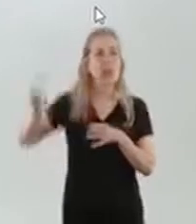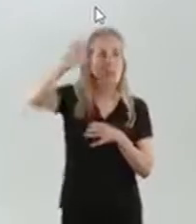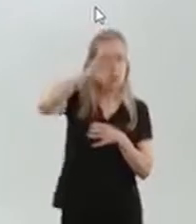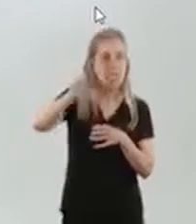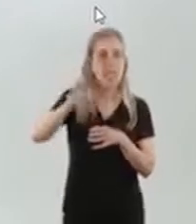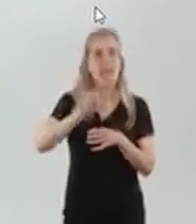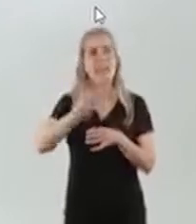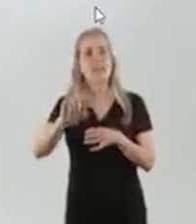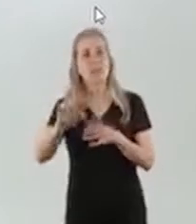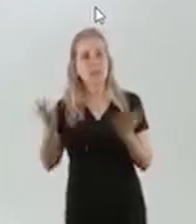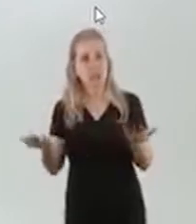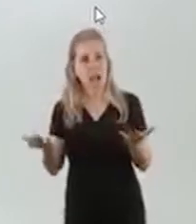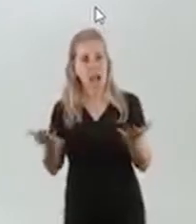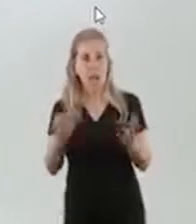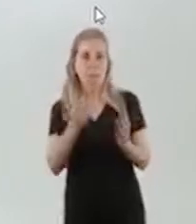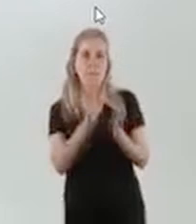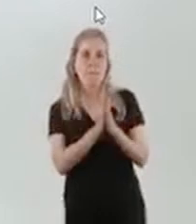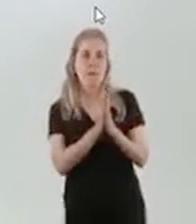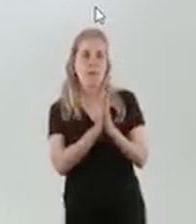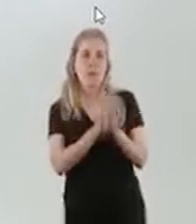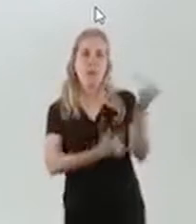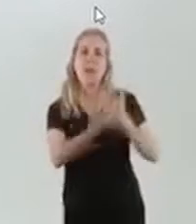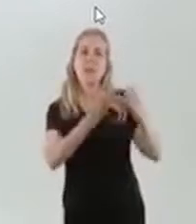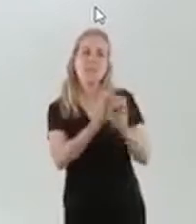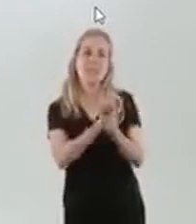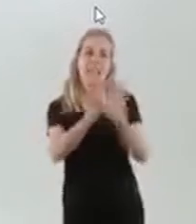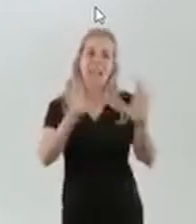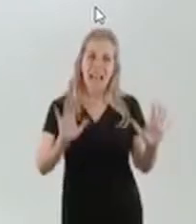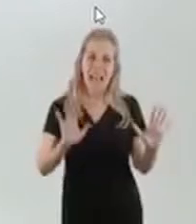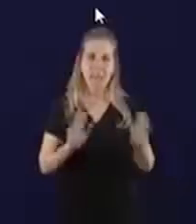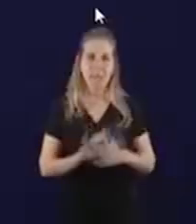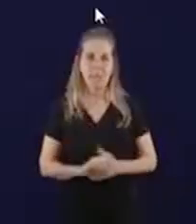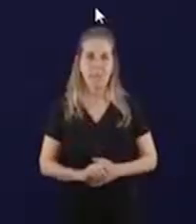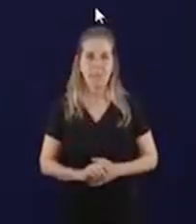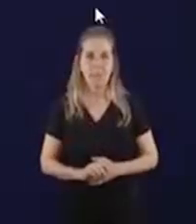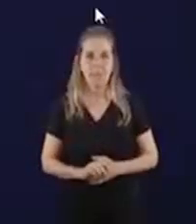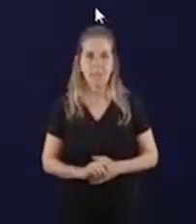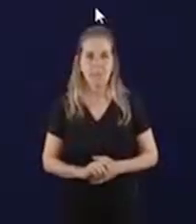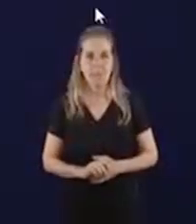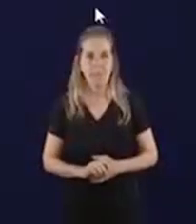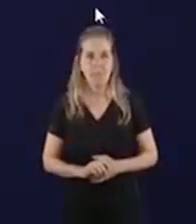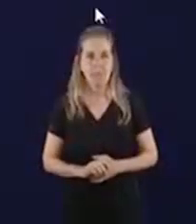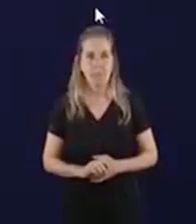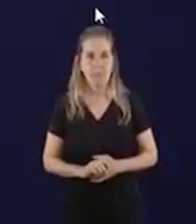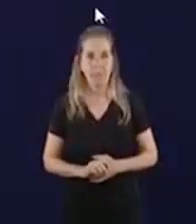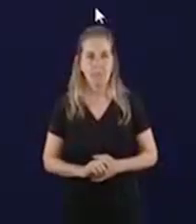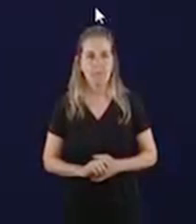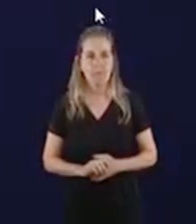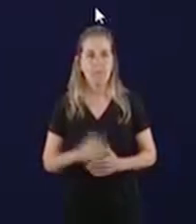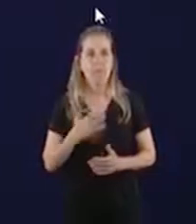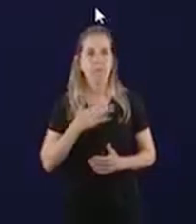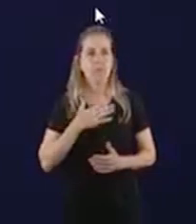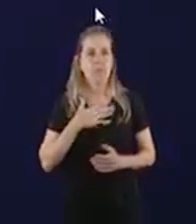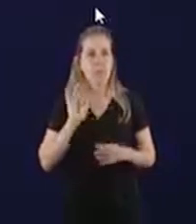renuncia le pregunto si me puede dar la definición más clara posible en esos dos aspectos e yo participo de